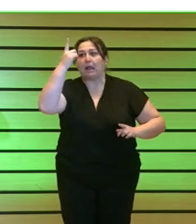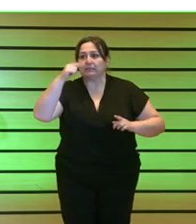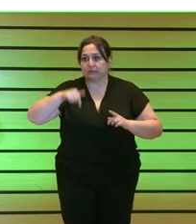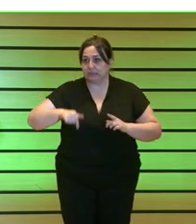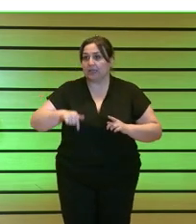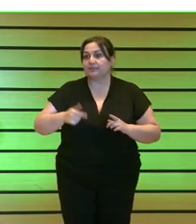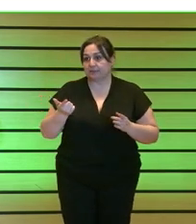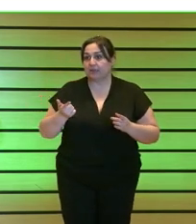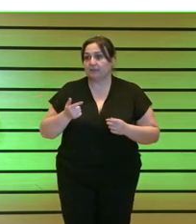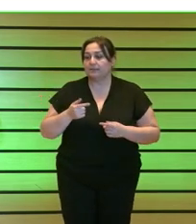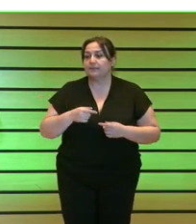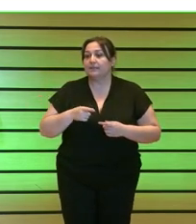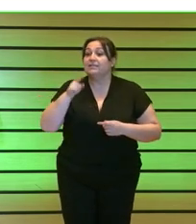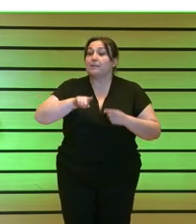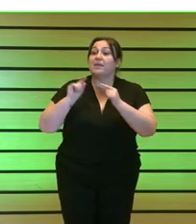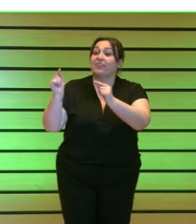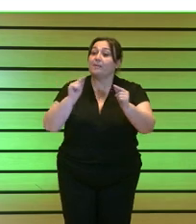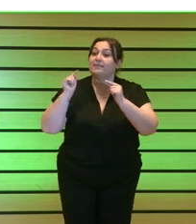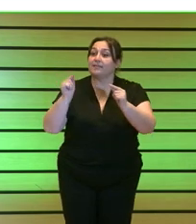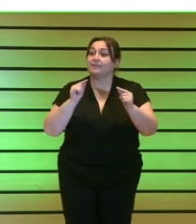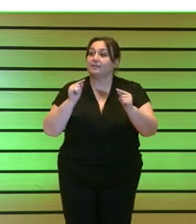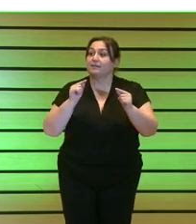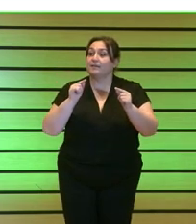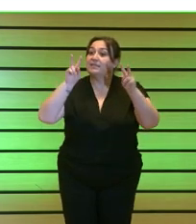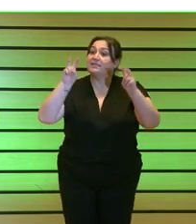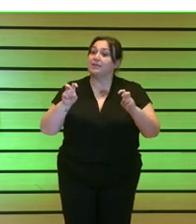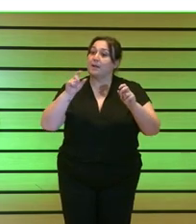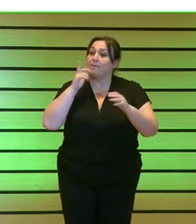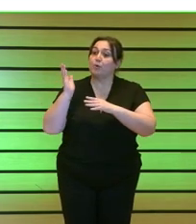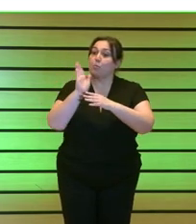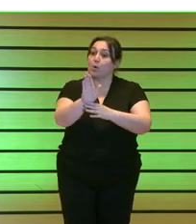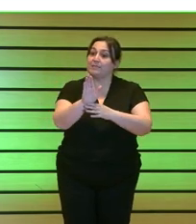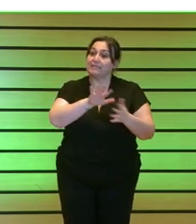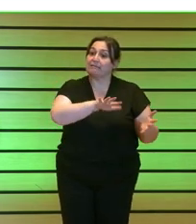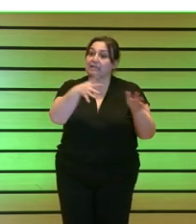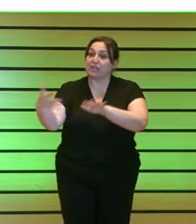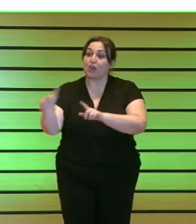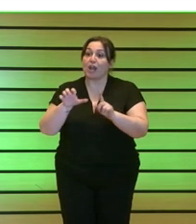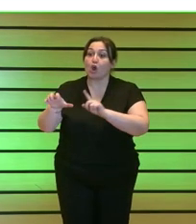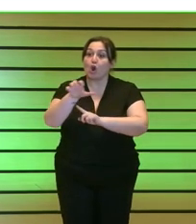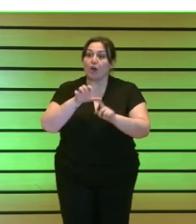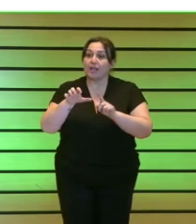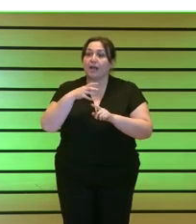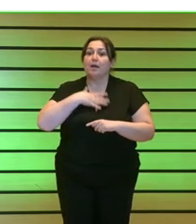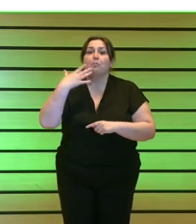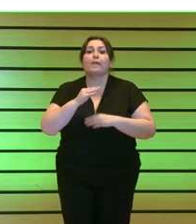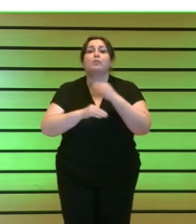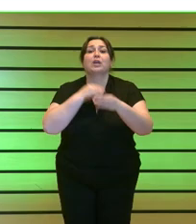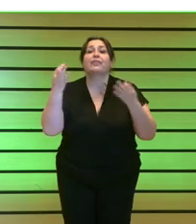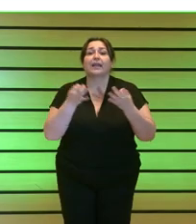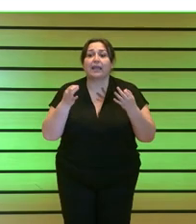datos debatir sobre sobre las propuestas de transición ecológica y que qué podemos hacer